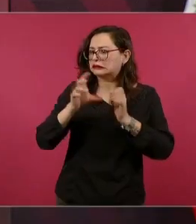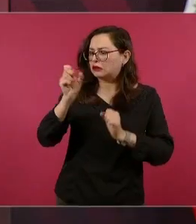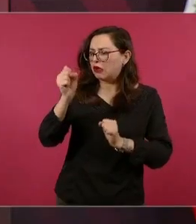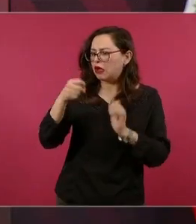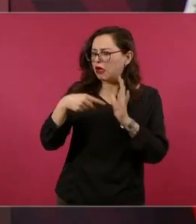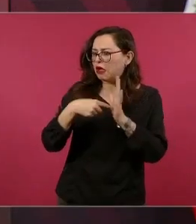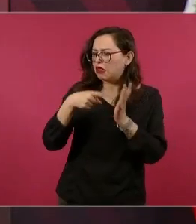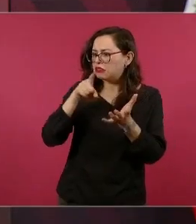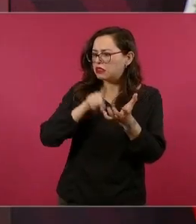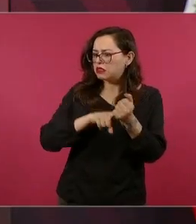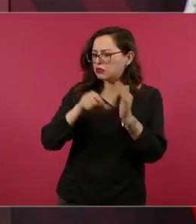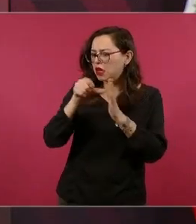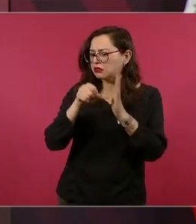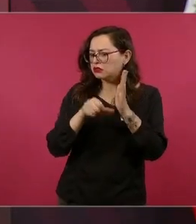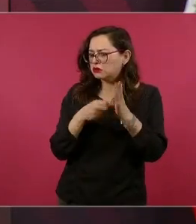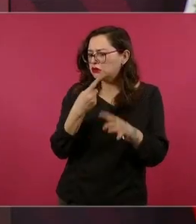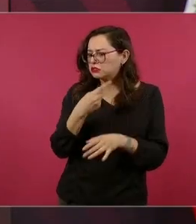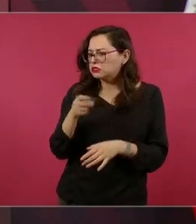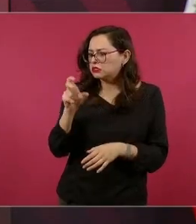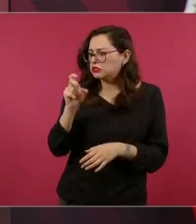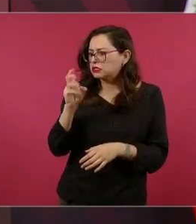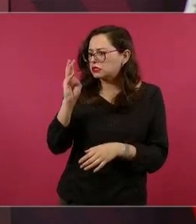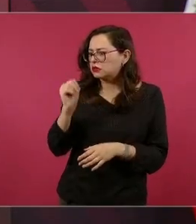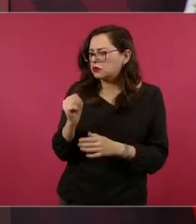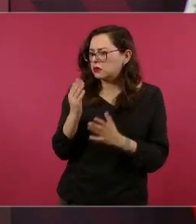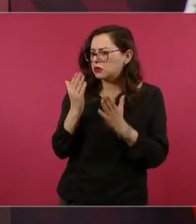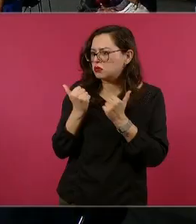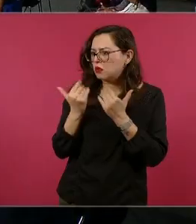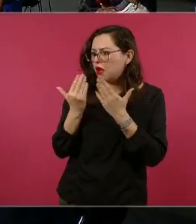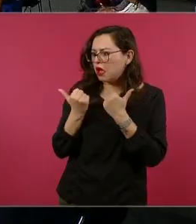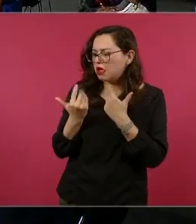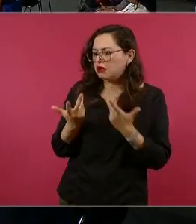Y van a suprimir la propiedad privada,